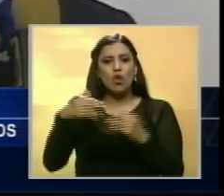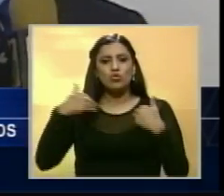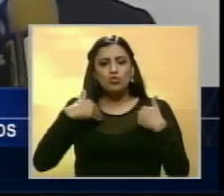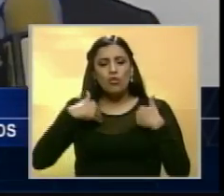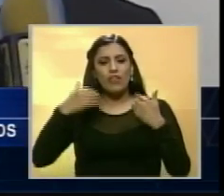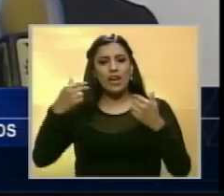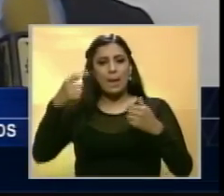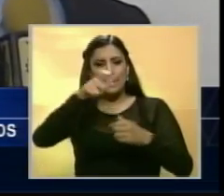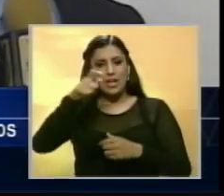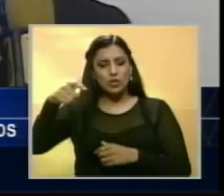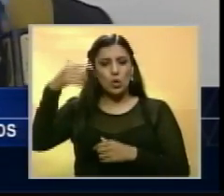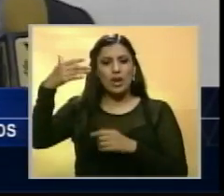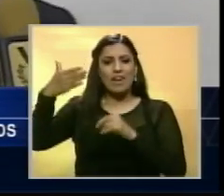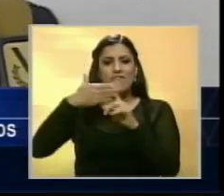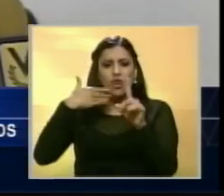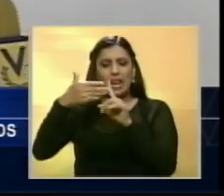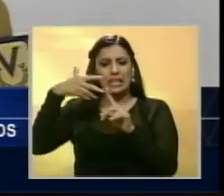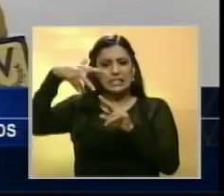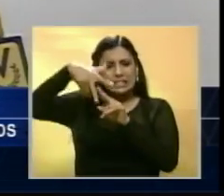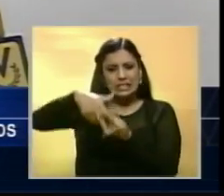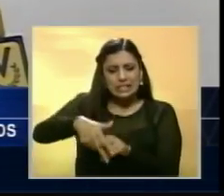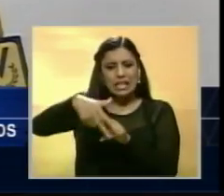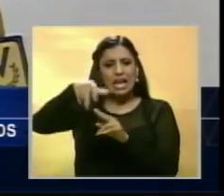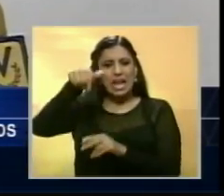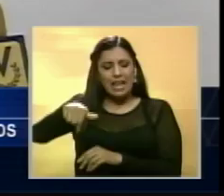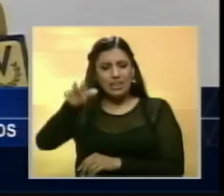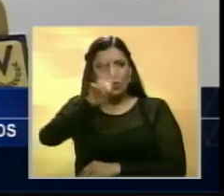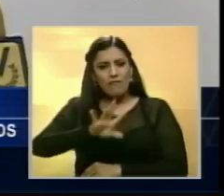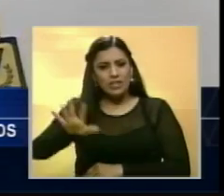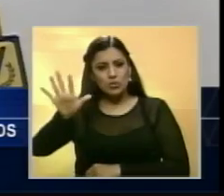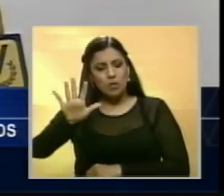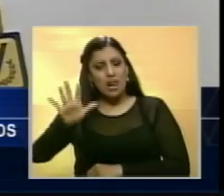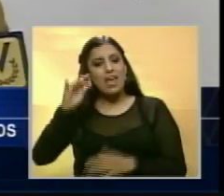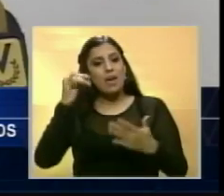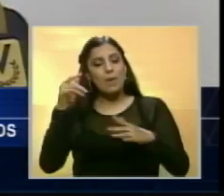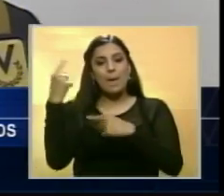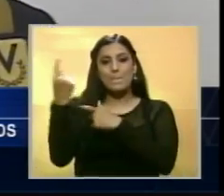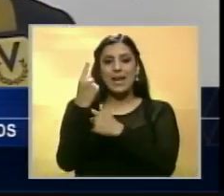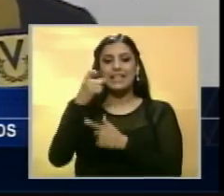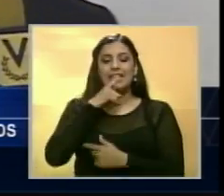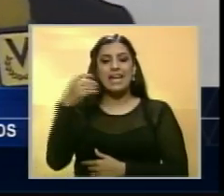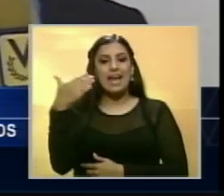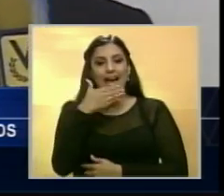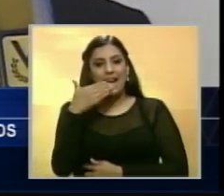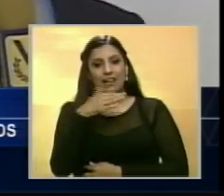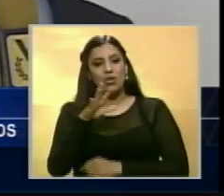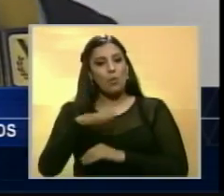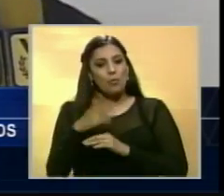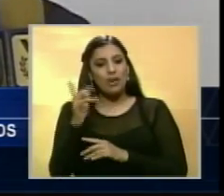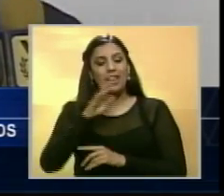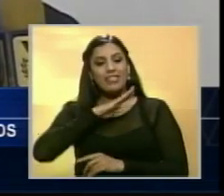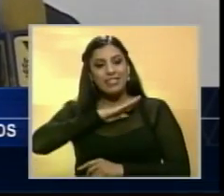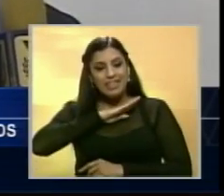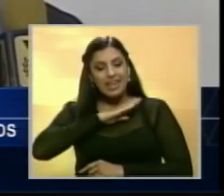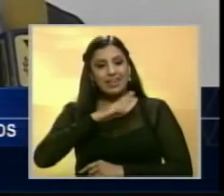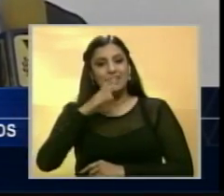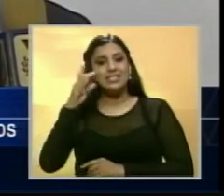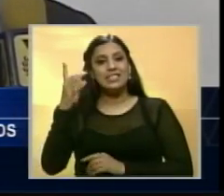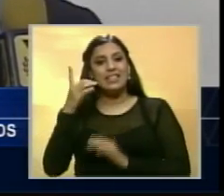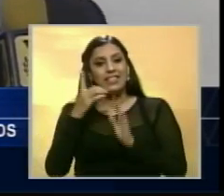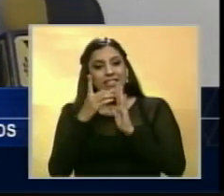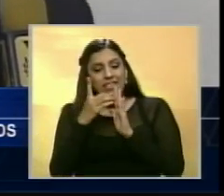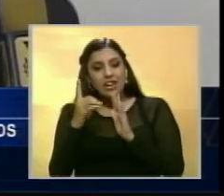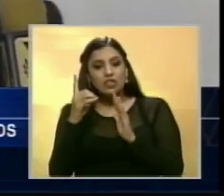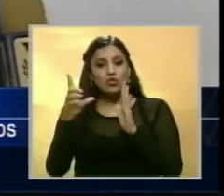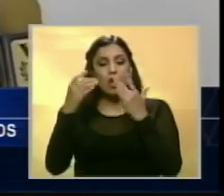crueles e inhumanos y la tortura que está condenada a nivel nacional por legislaciones, por nuestra Carta Magna, por lo que tiene que ver el estado de excepción,